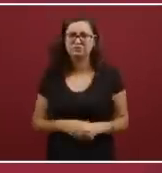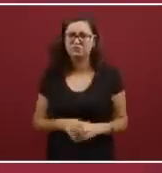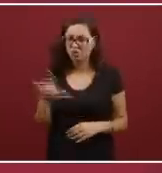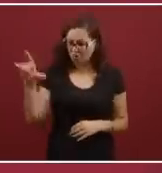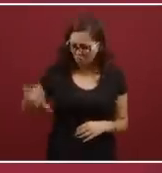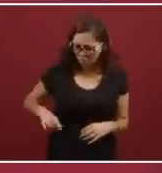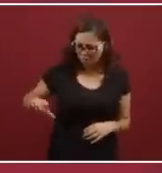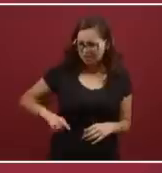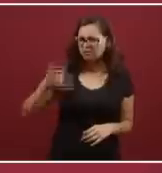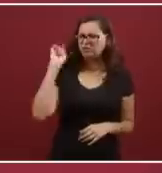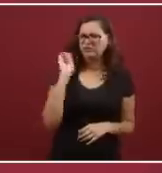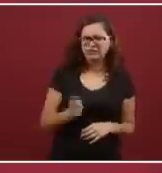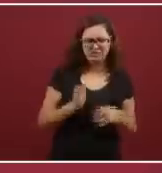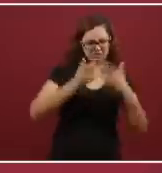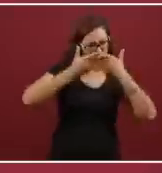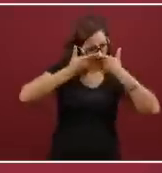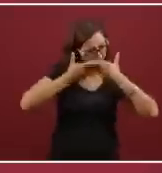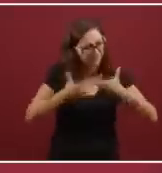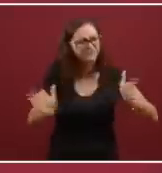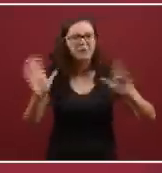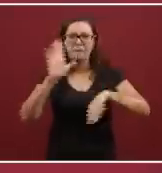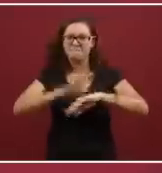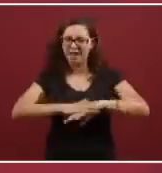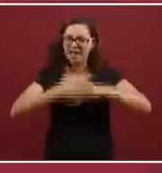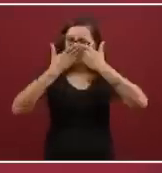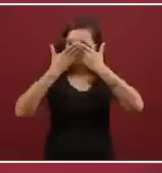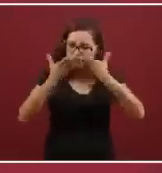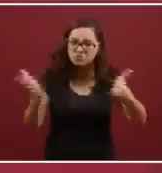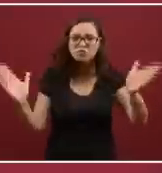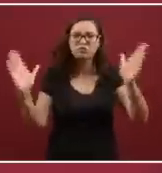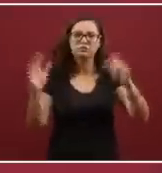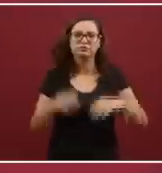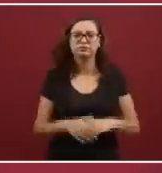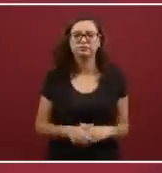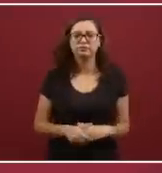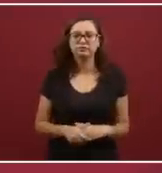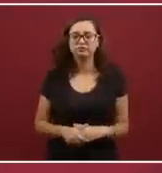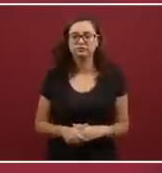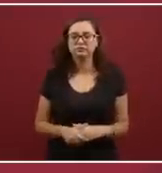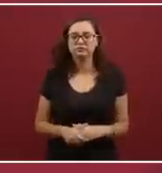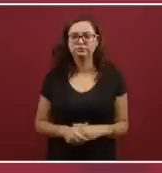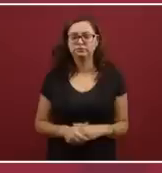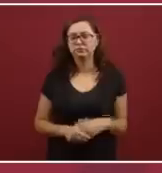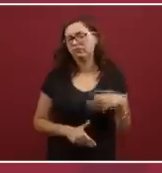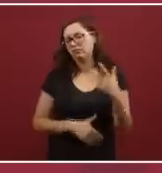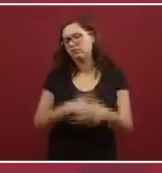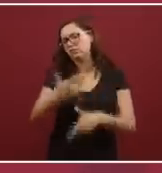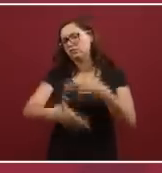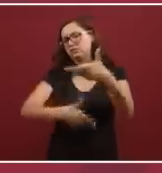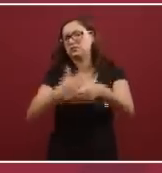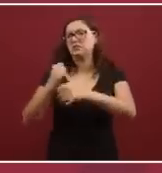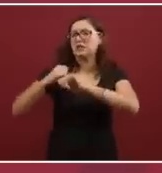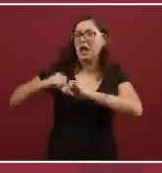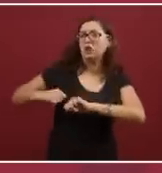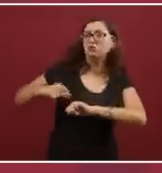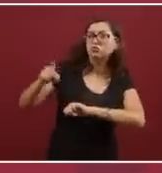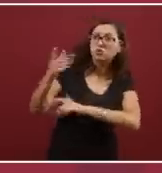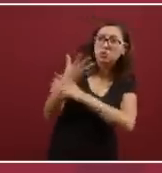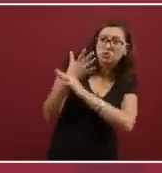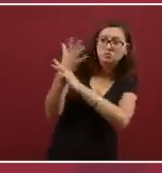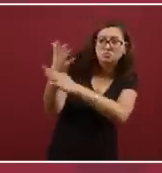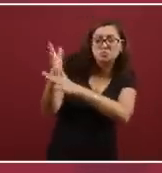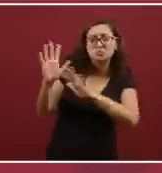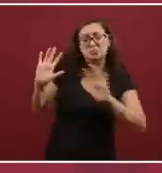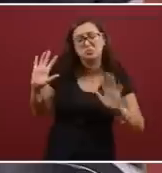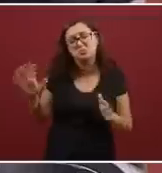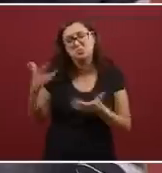pública cada vez más pública, y ya la autoridad competente va a